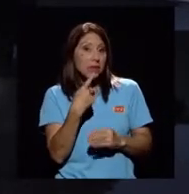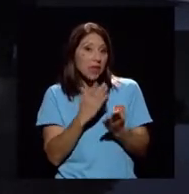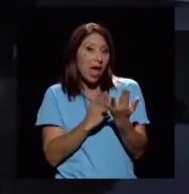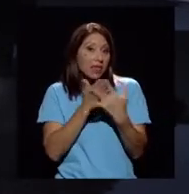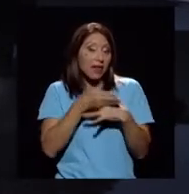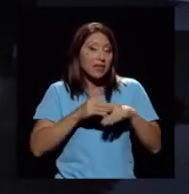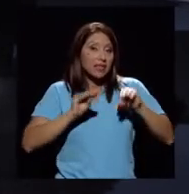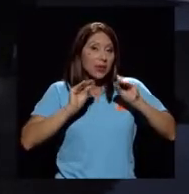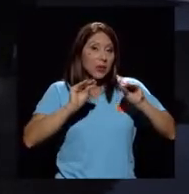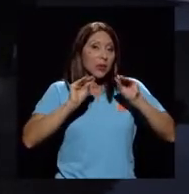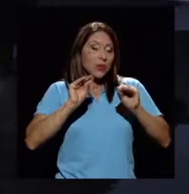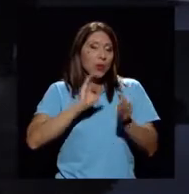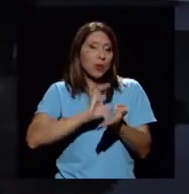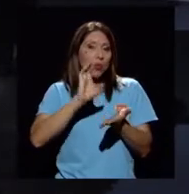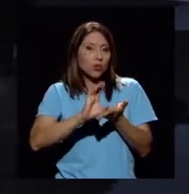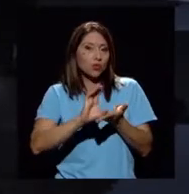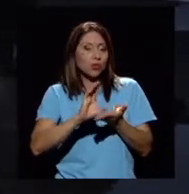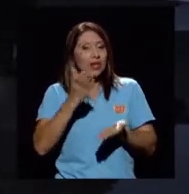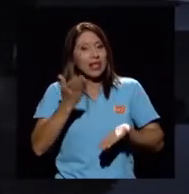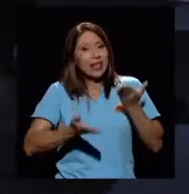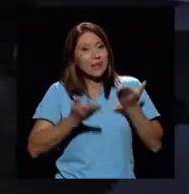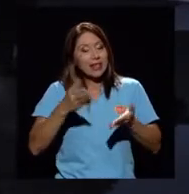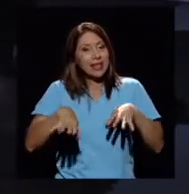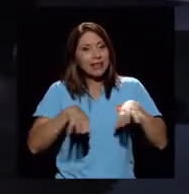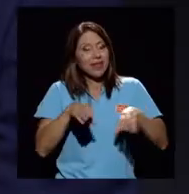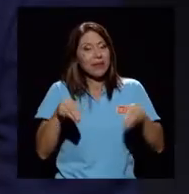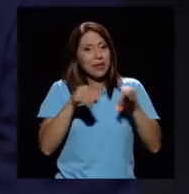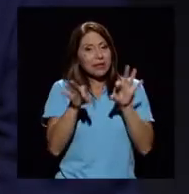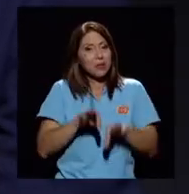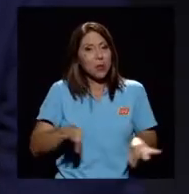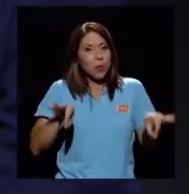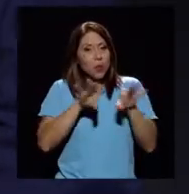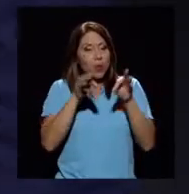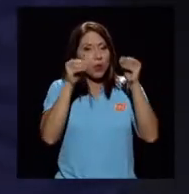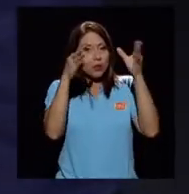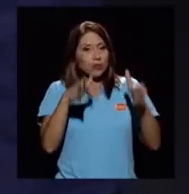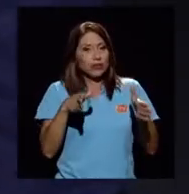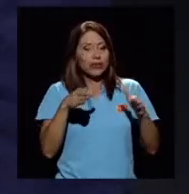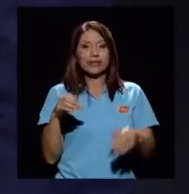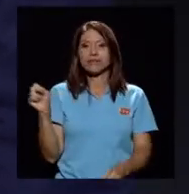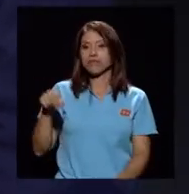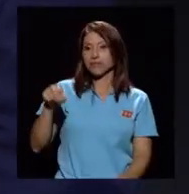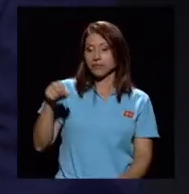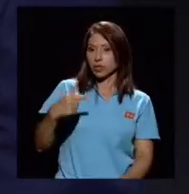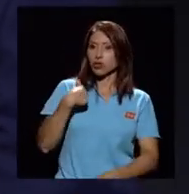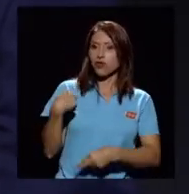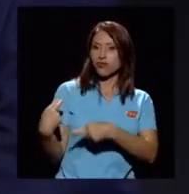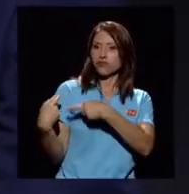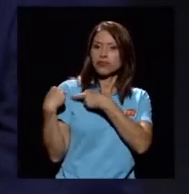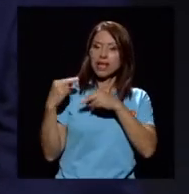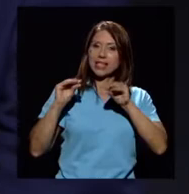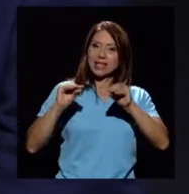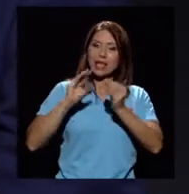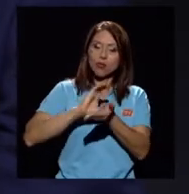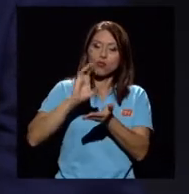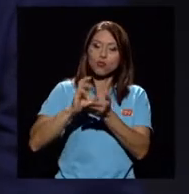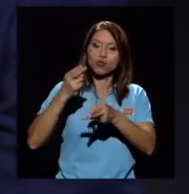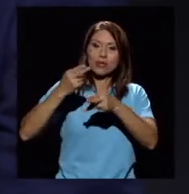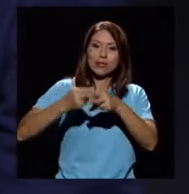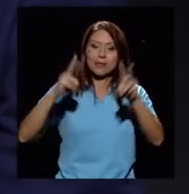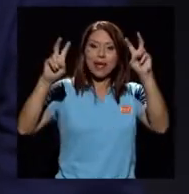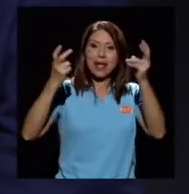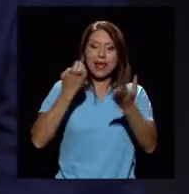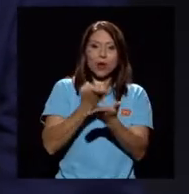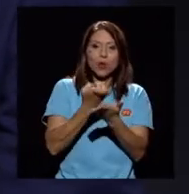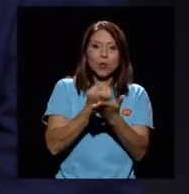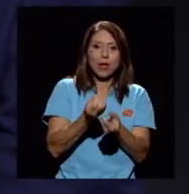es la actividad más importante de los profesores. Sí, bueno, me toca enseñar el curso de Economía Pública y